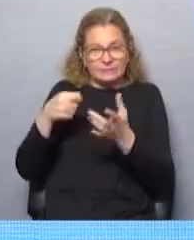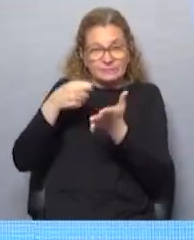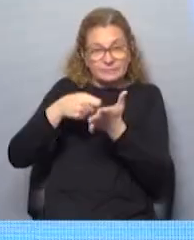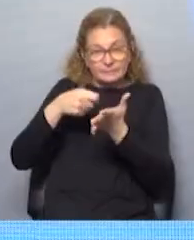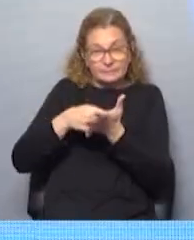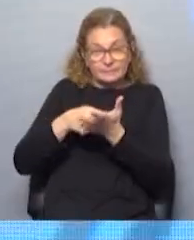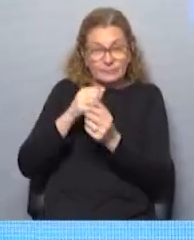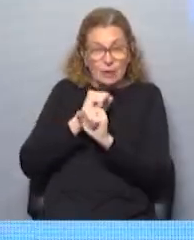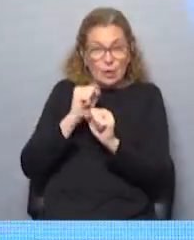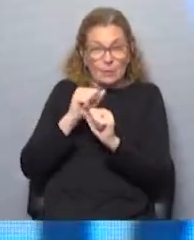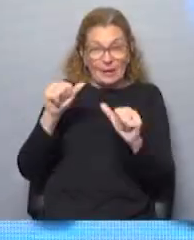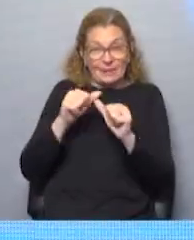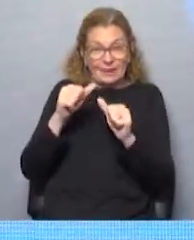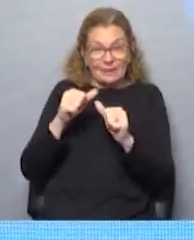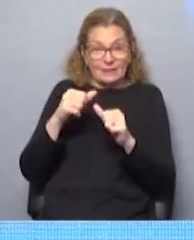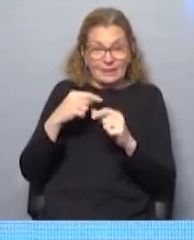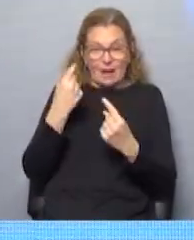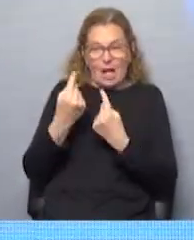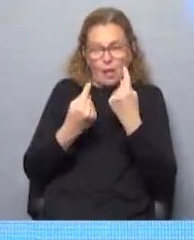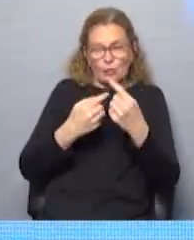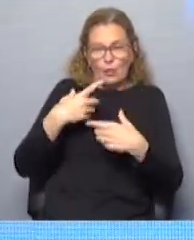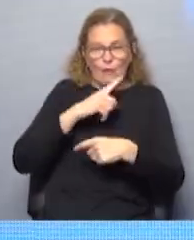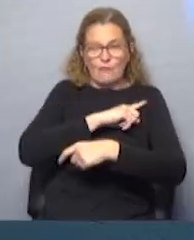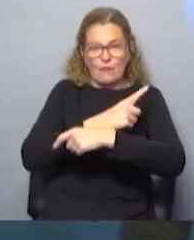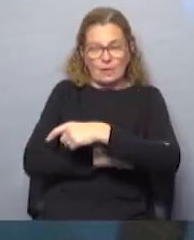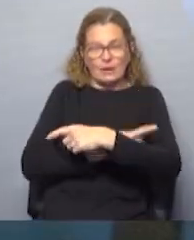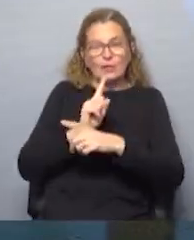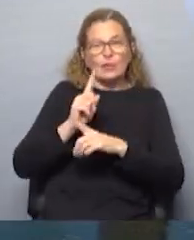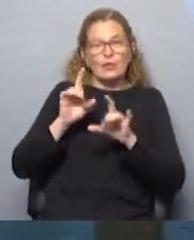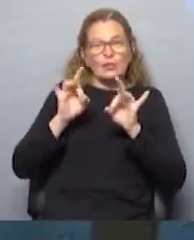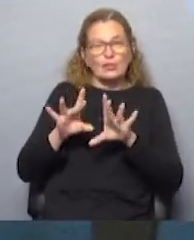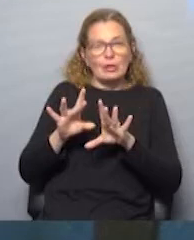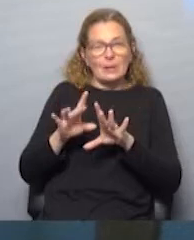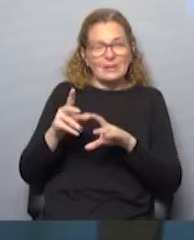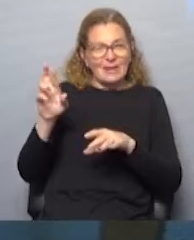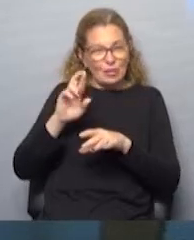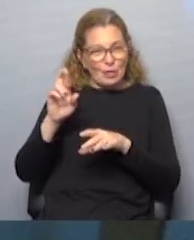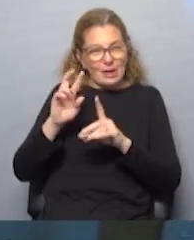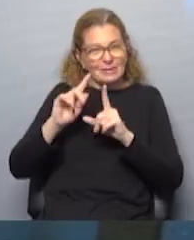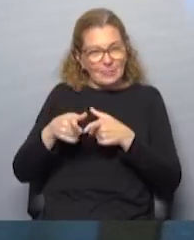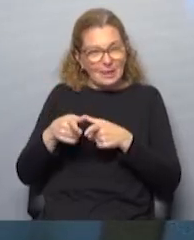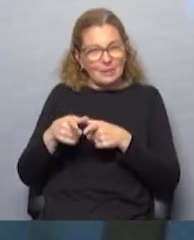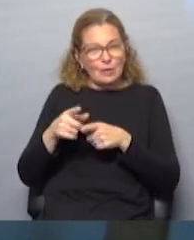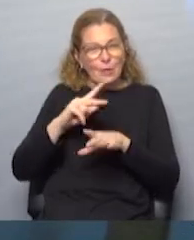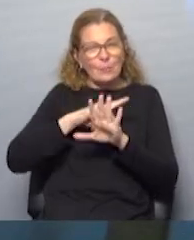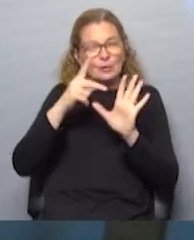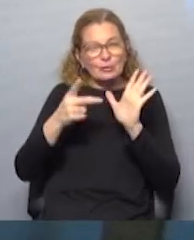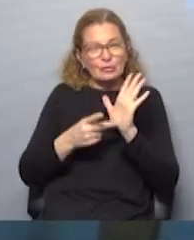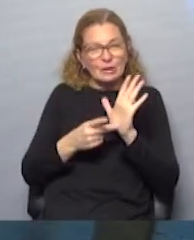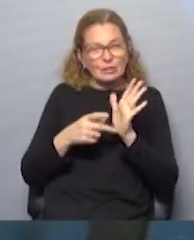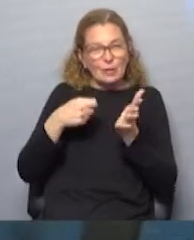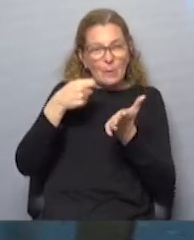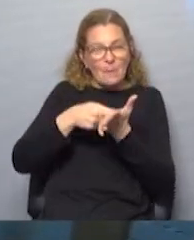y no pueden hacerse a pulmón sí pero digamos no solamente el tema en dólares social los proyectos tienen en